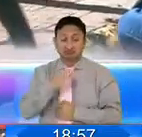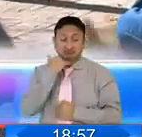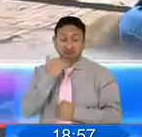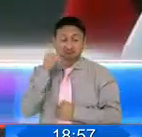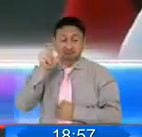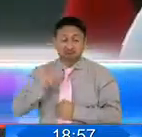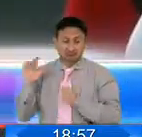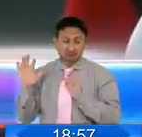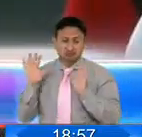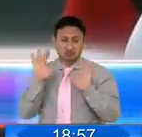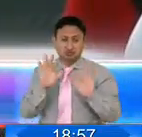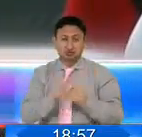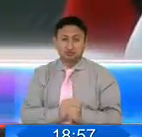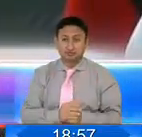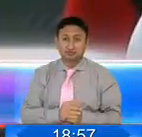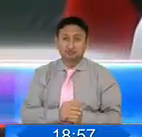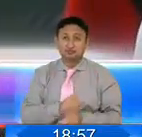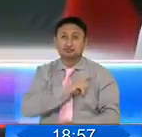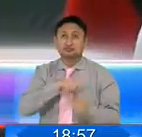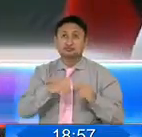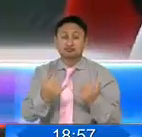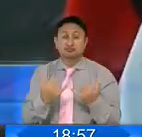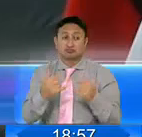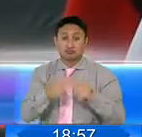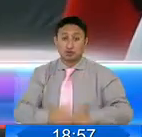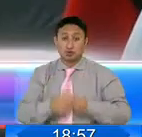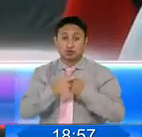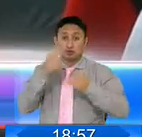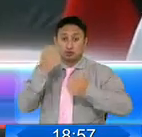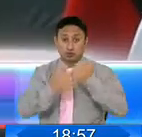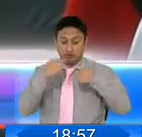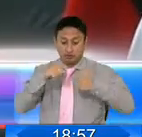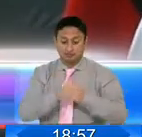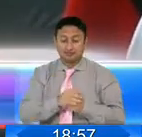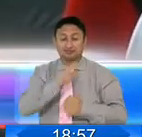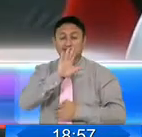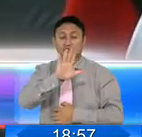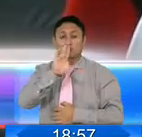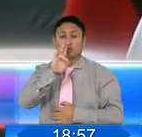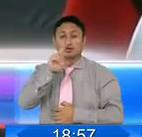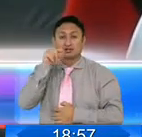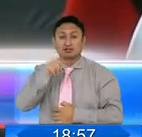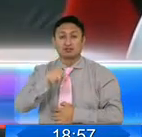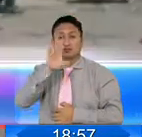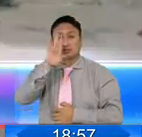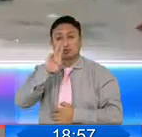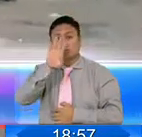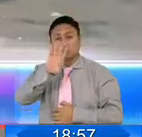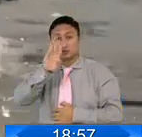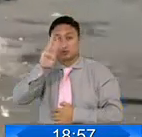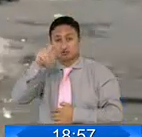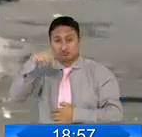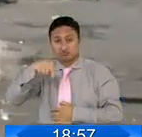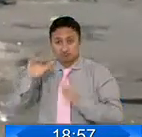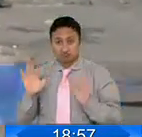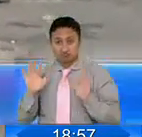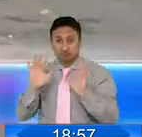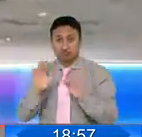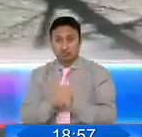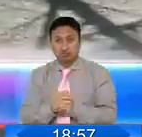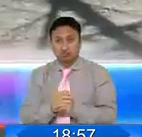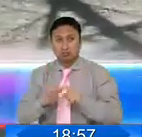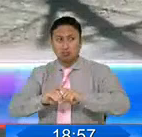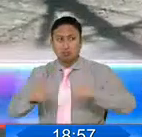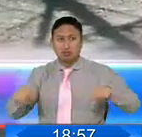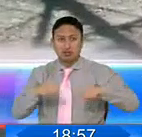hasta el momento nosotros desde que inició la crisis tenemos 57 mil 746 lo cuántas aglomeraciones se registraron tras